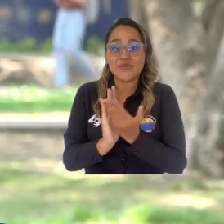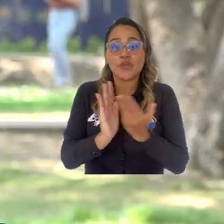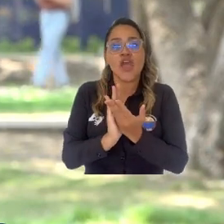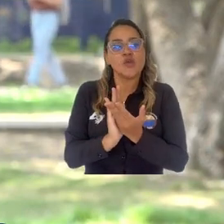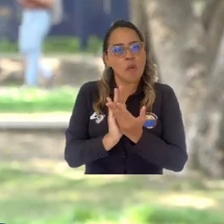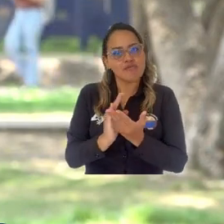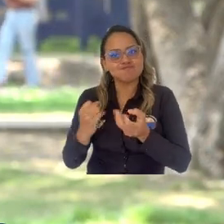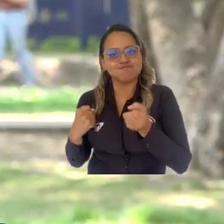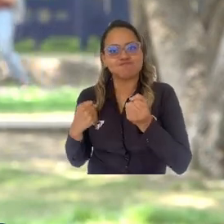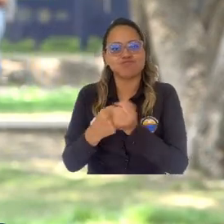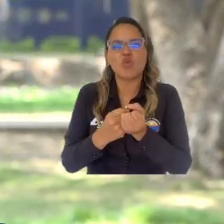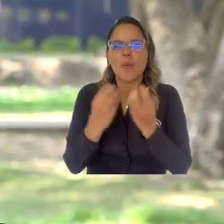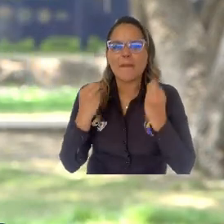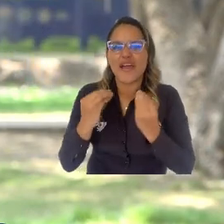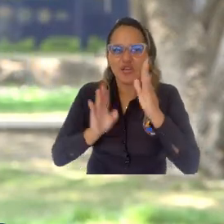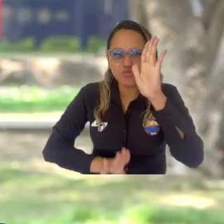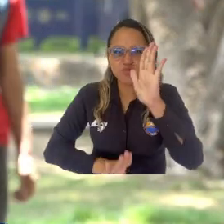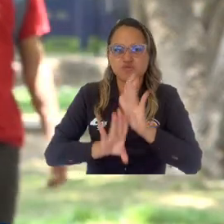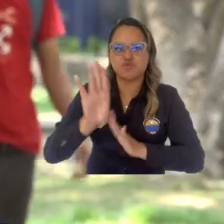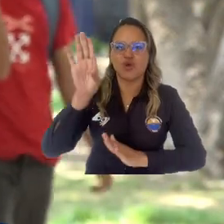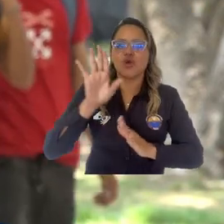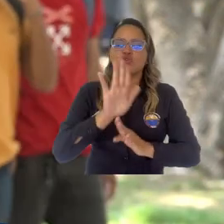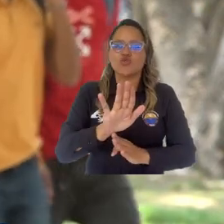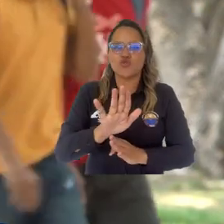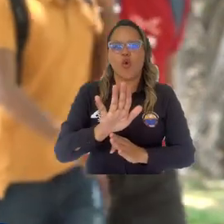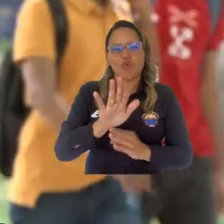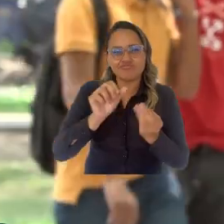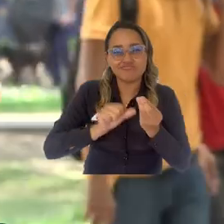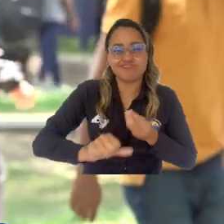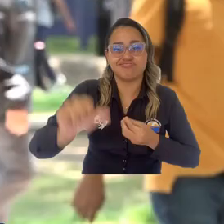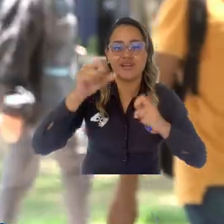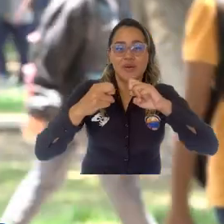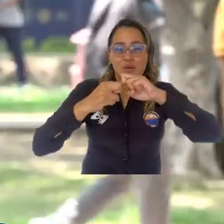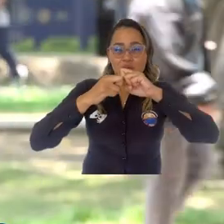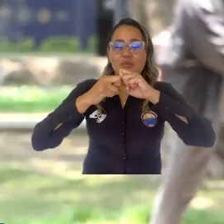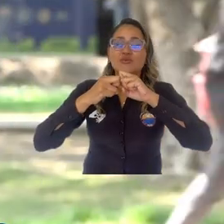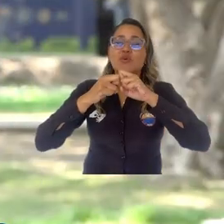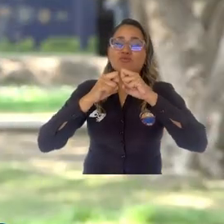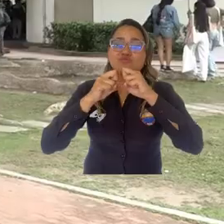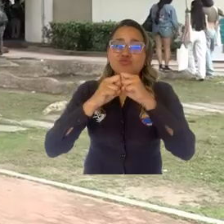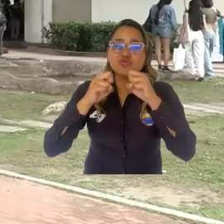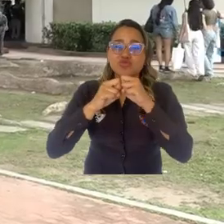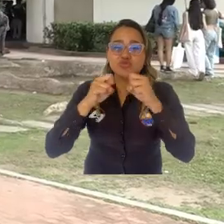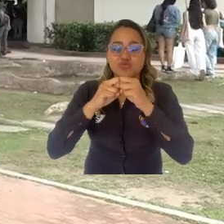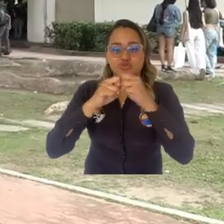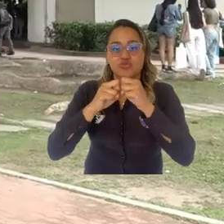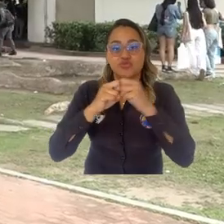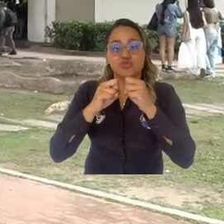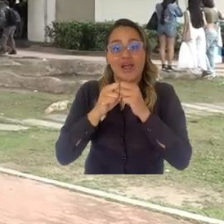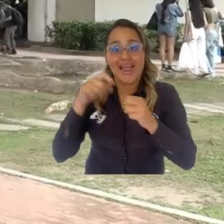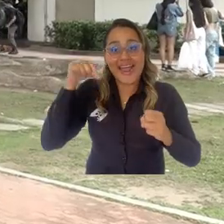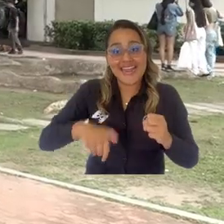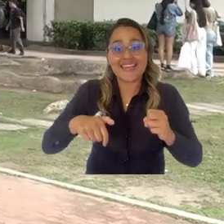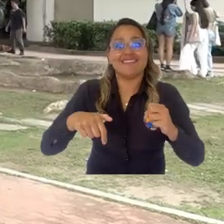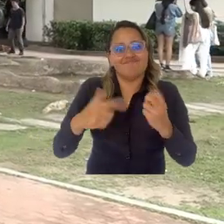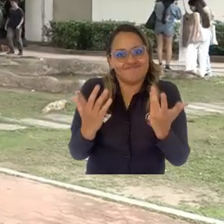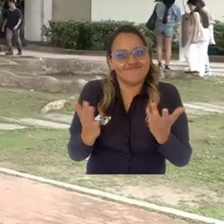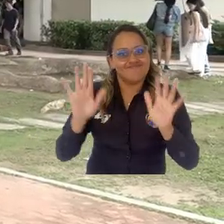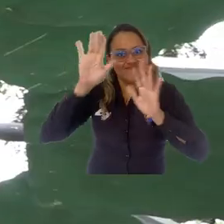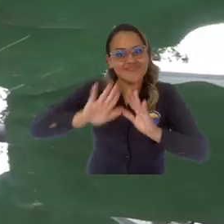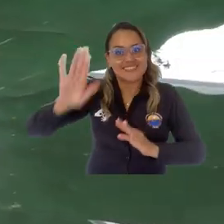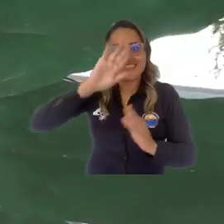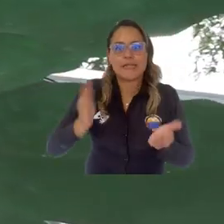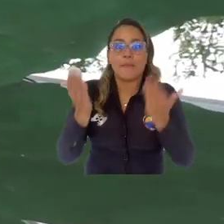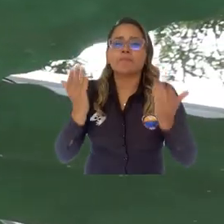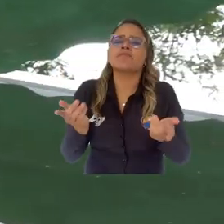apoyar al desarrollo sostenible de energías renovables en los territorios? Este convenio permite articular